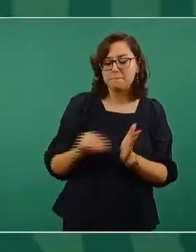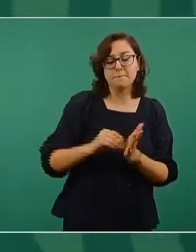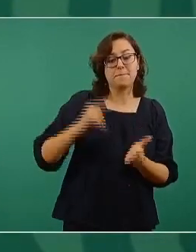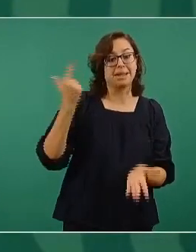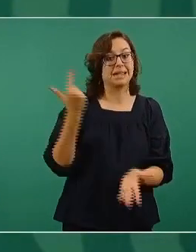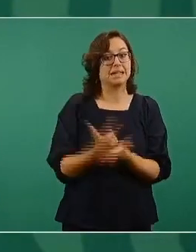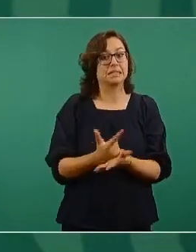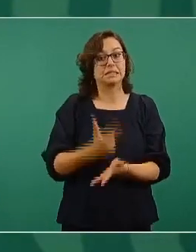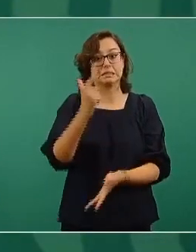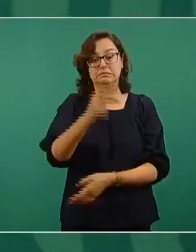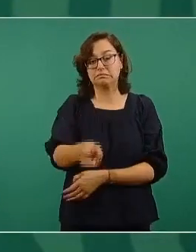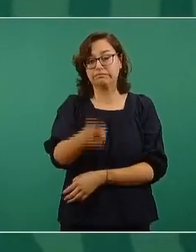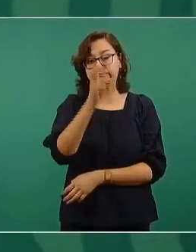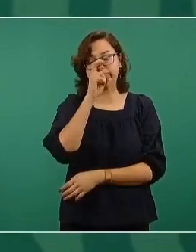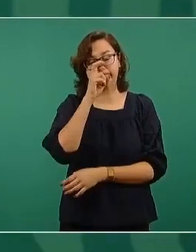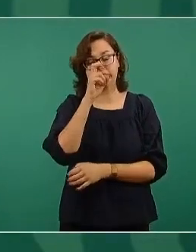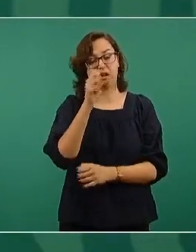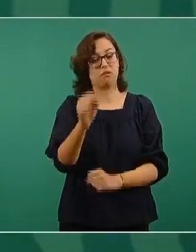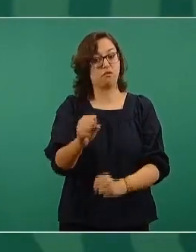muy estricta, muy fuerte.